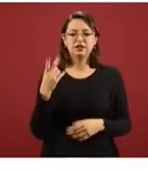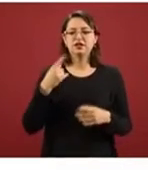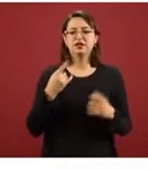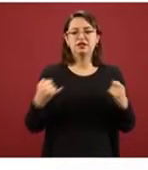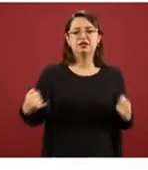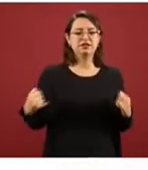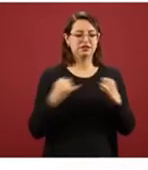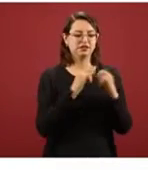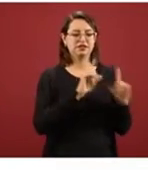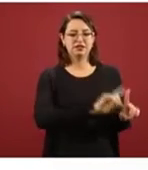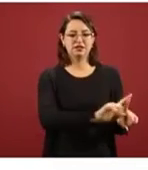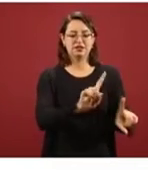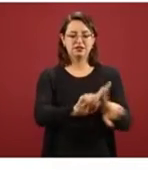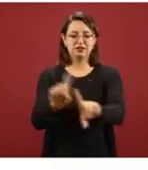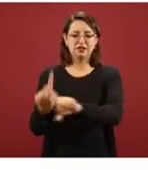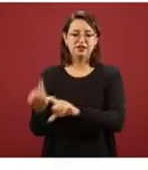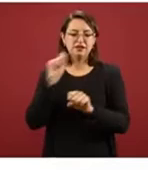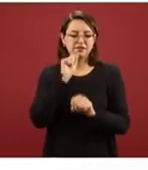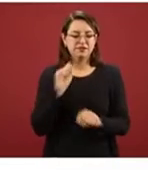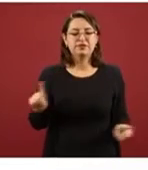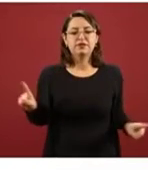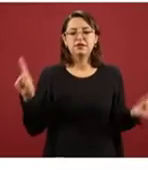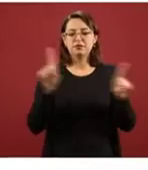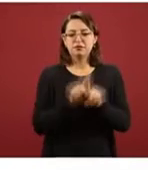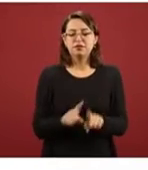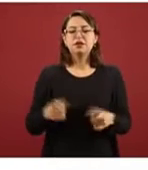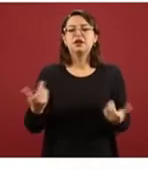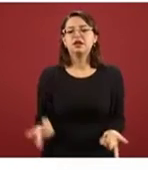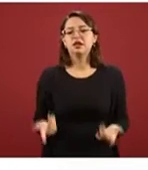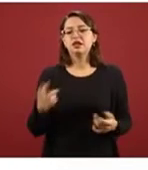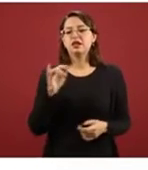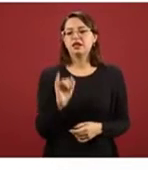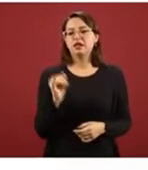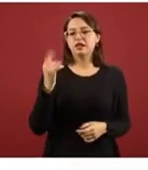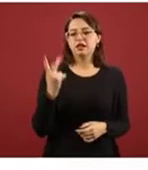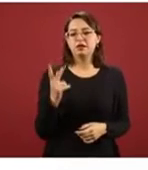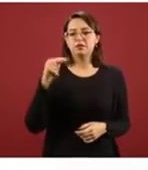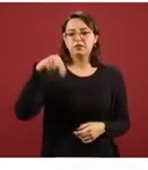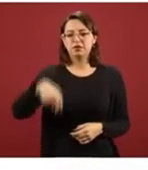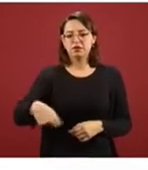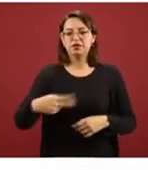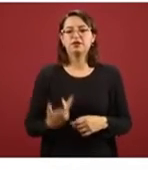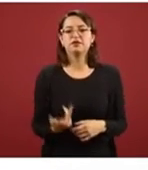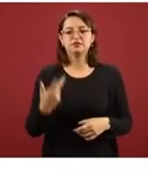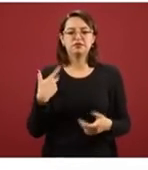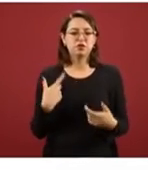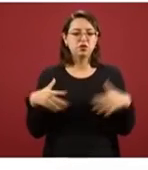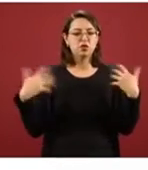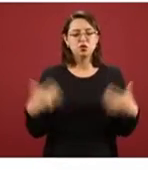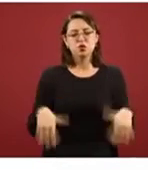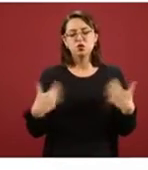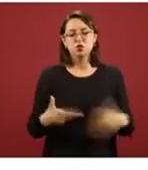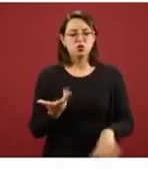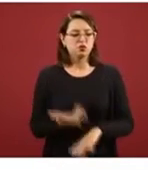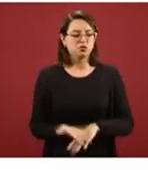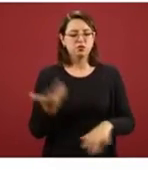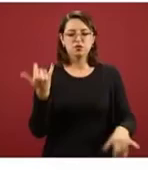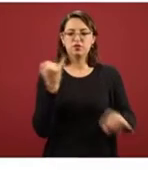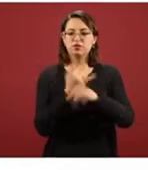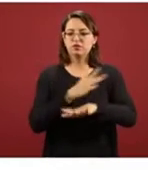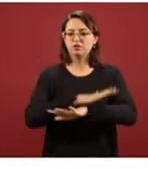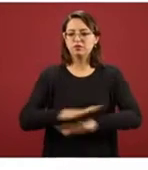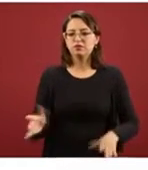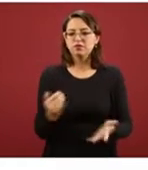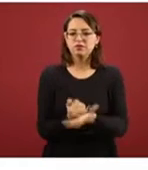institutos, también, por supuesto, los especialistas del Instituto Politécnico Nacional, que nos han brindado extraordinaria información para poder tomar